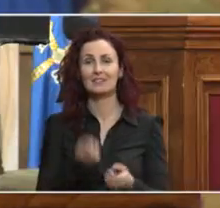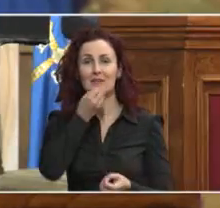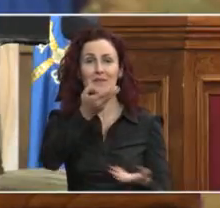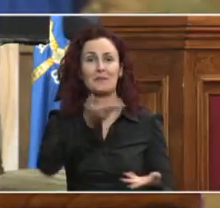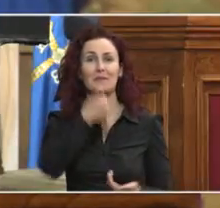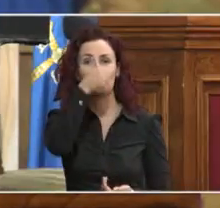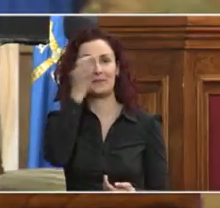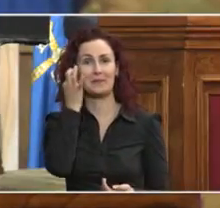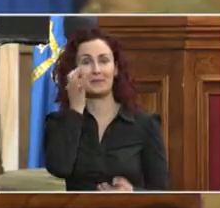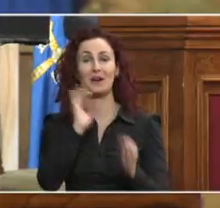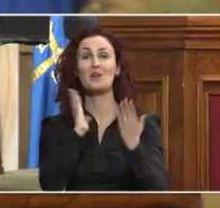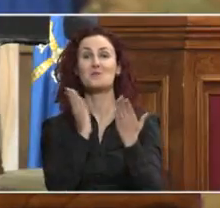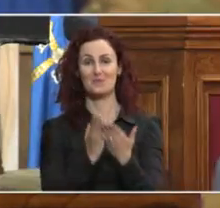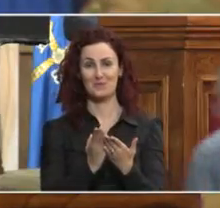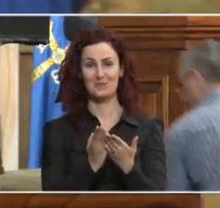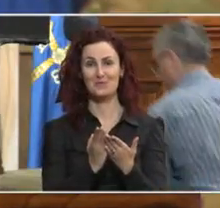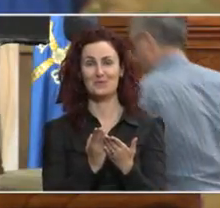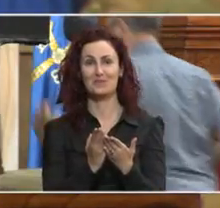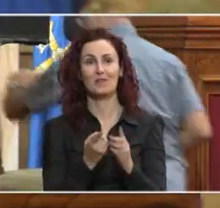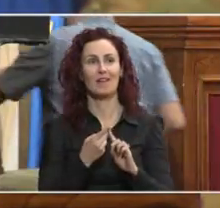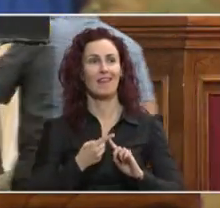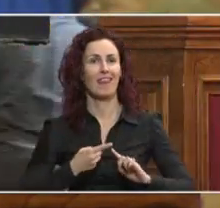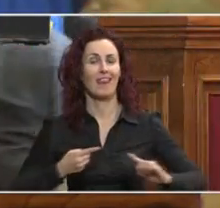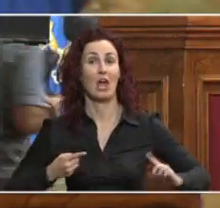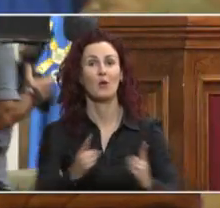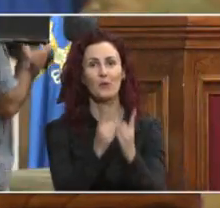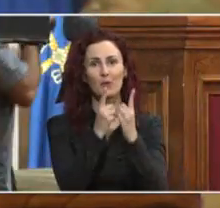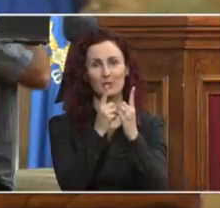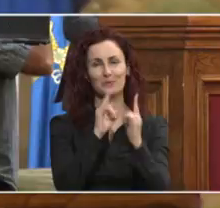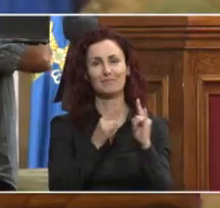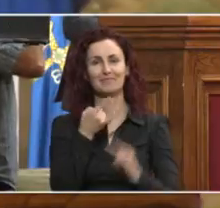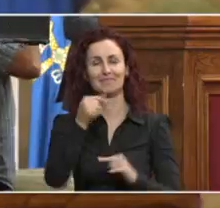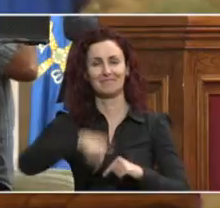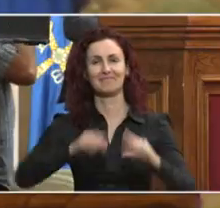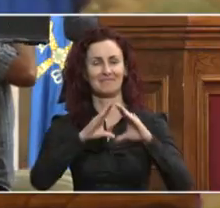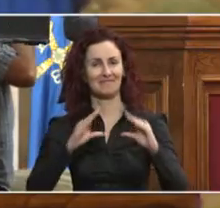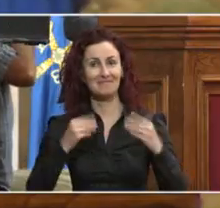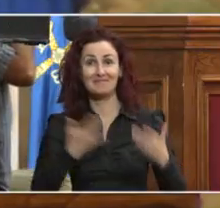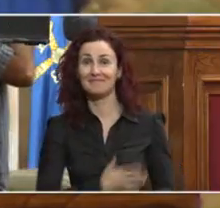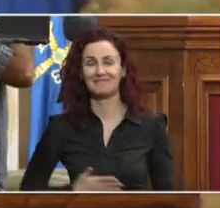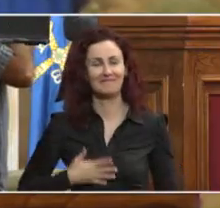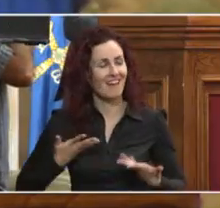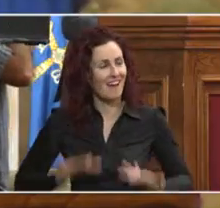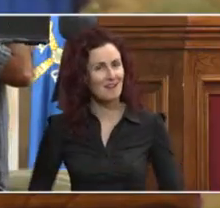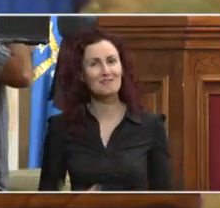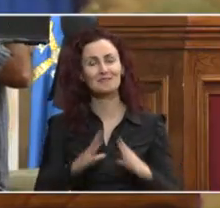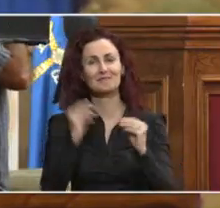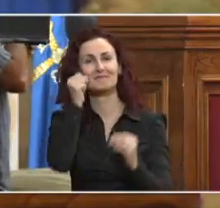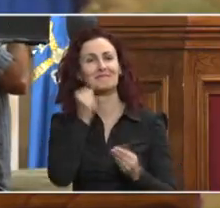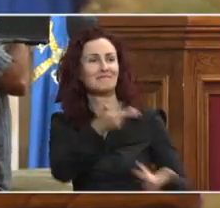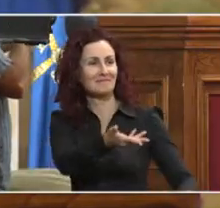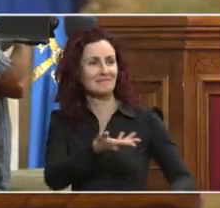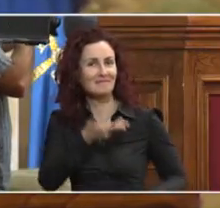bienvenidas y bienvenidos a este curso poco extenso de extensión universitaria. Es un placer para la Universidad de Oviedo